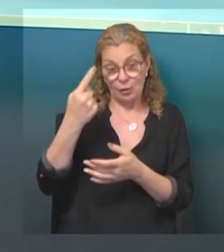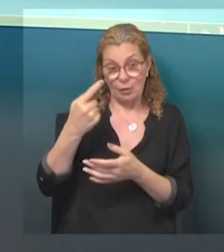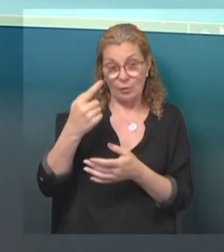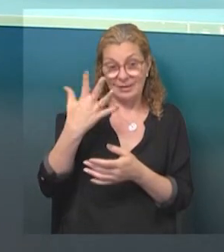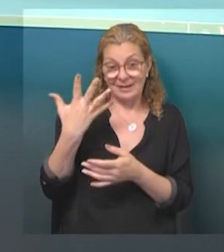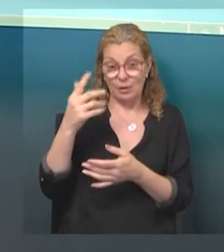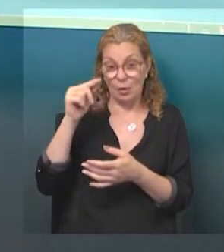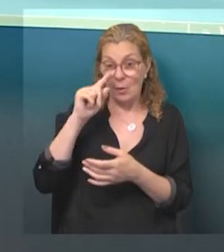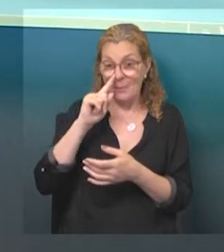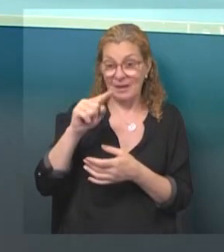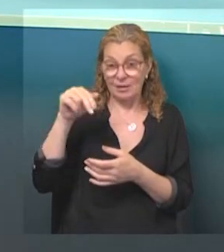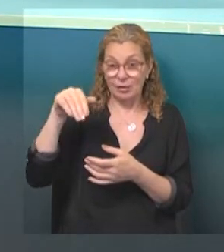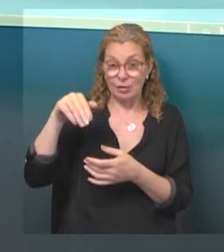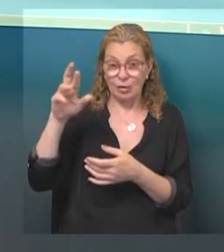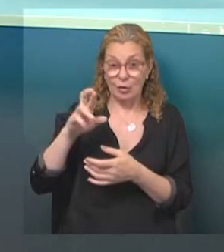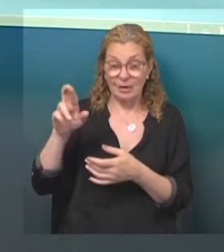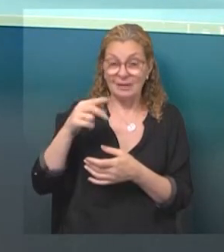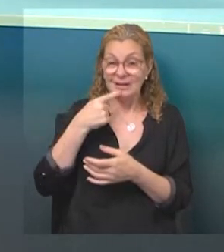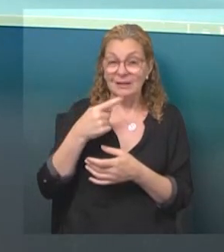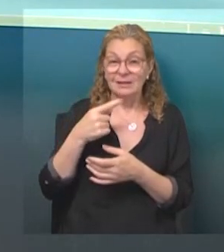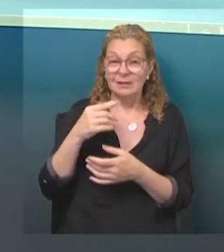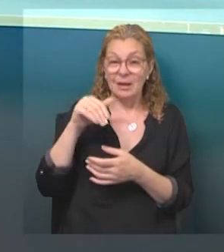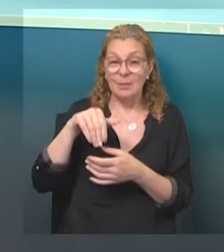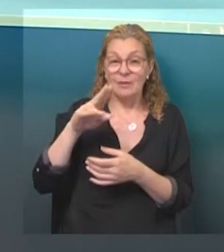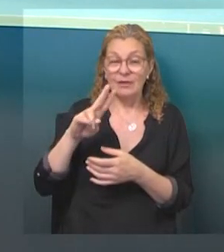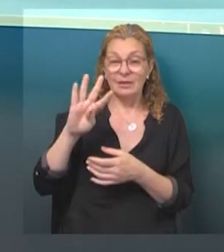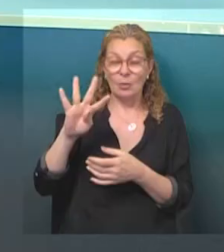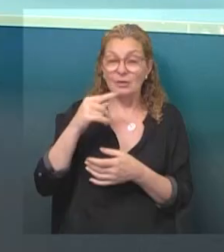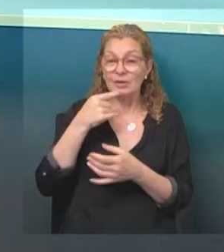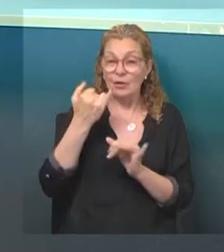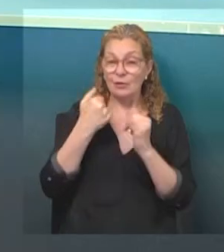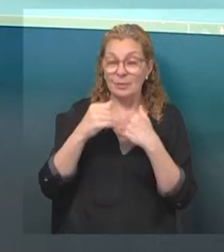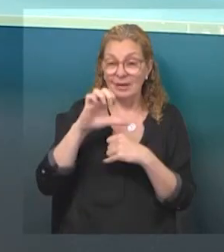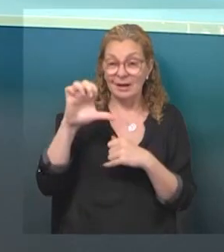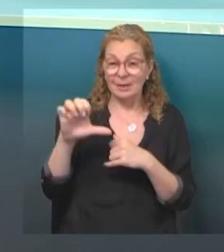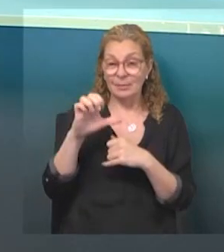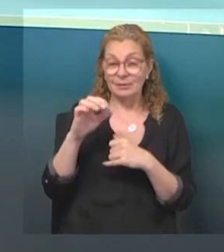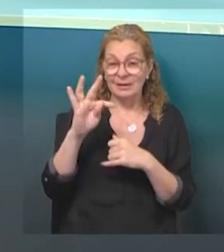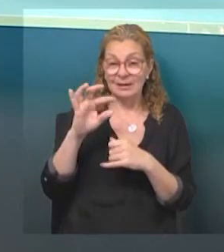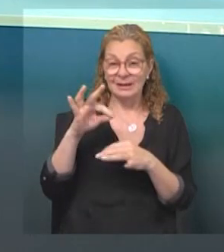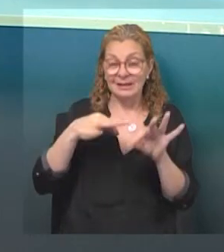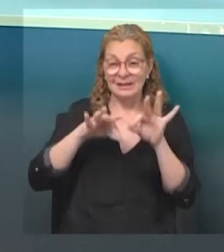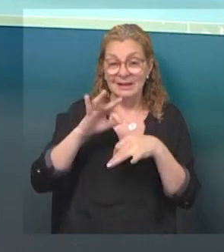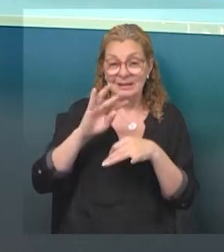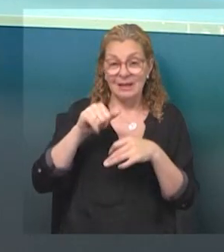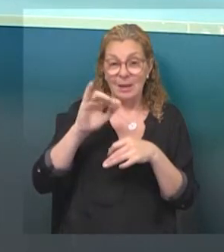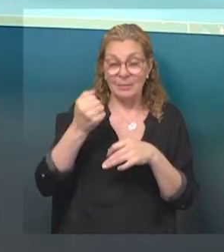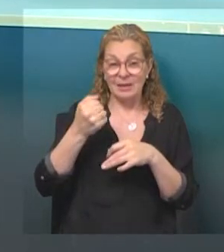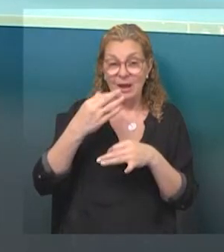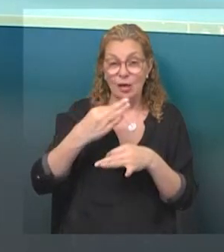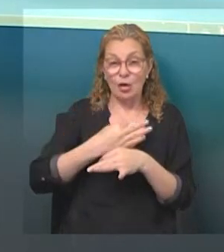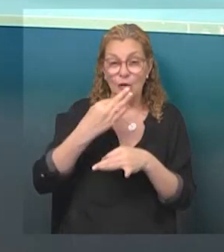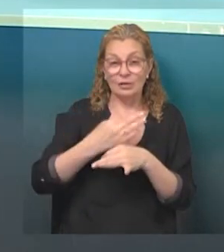000 en este contexto la radio m24 informó que la empresa tienda mía contrató a bordaberry como